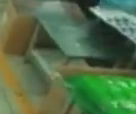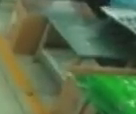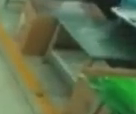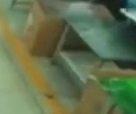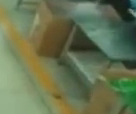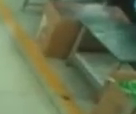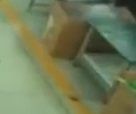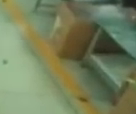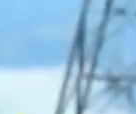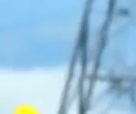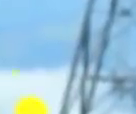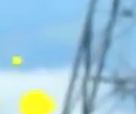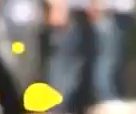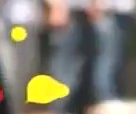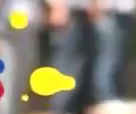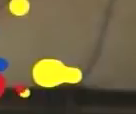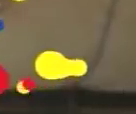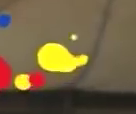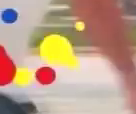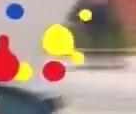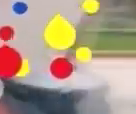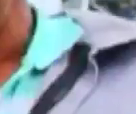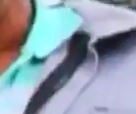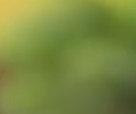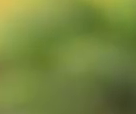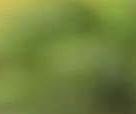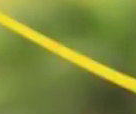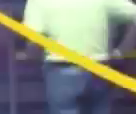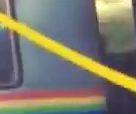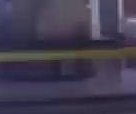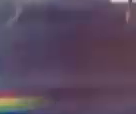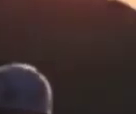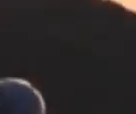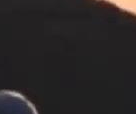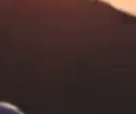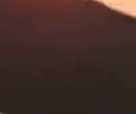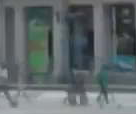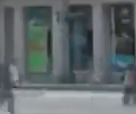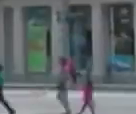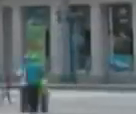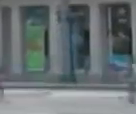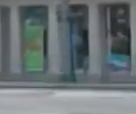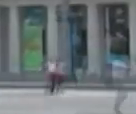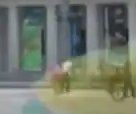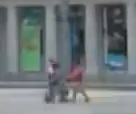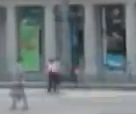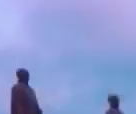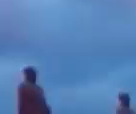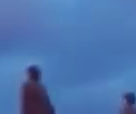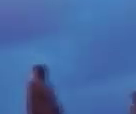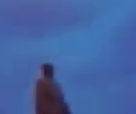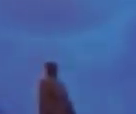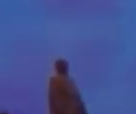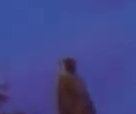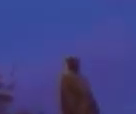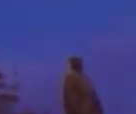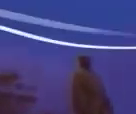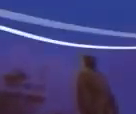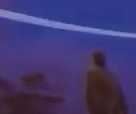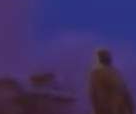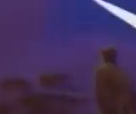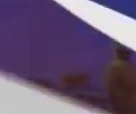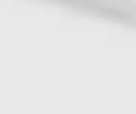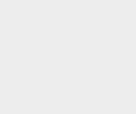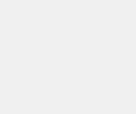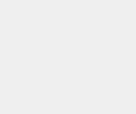Bienvenidos y bienvenidas a continuación una transmisión conjunta de radio y televisión por su derecho